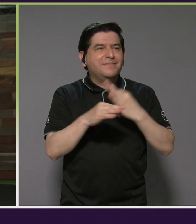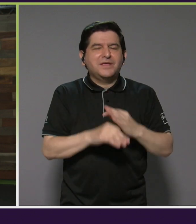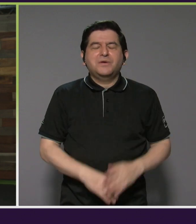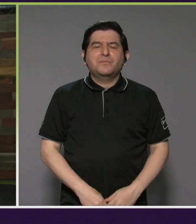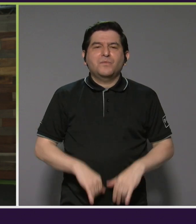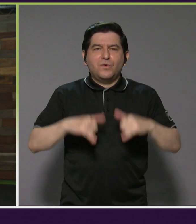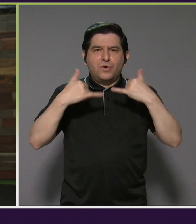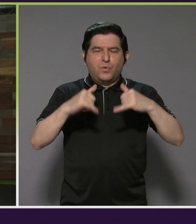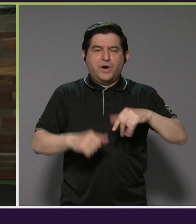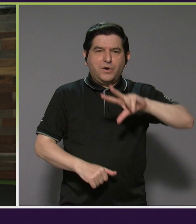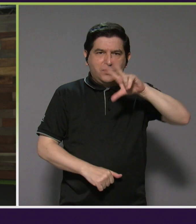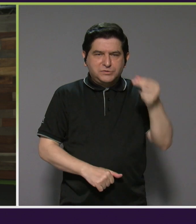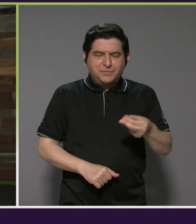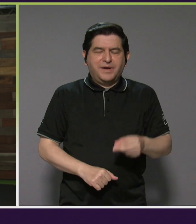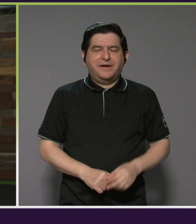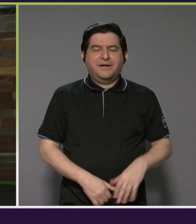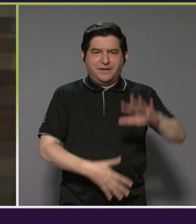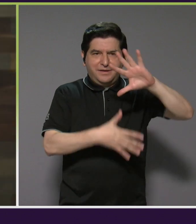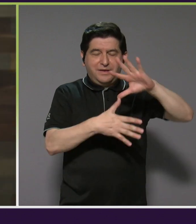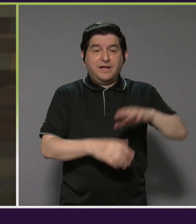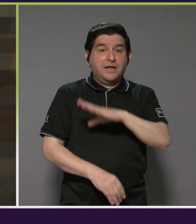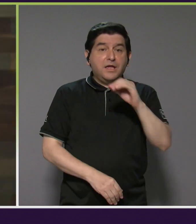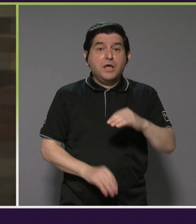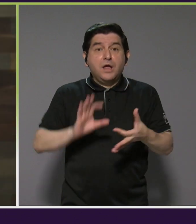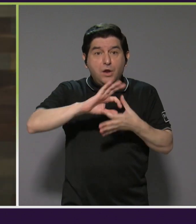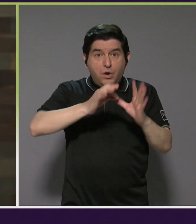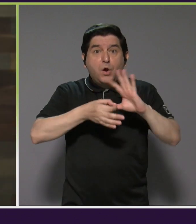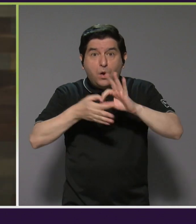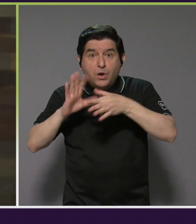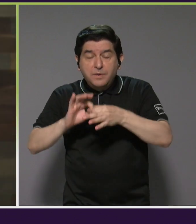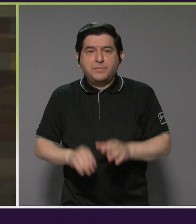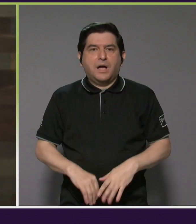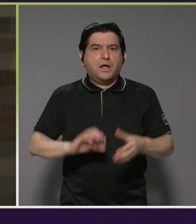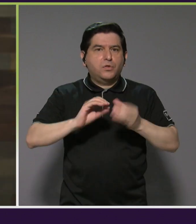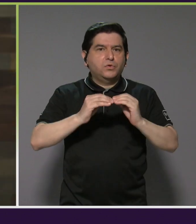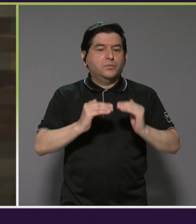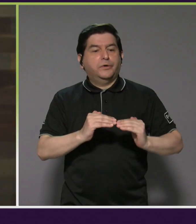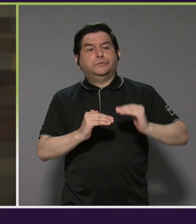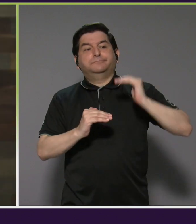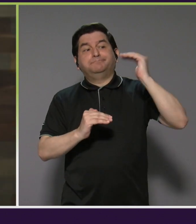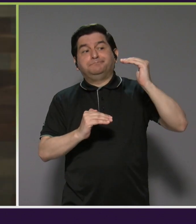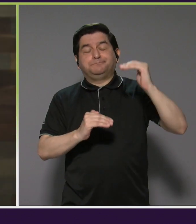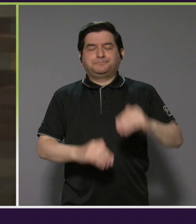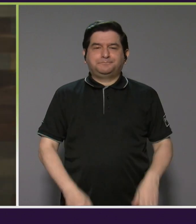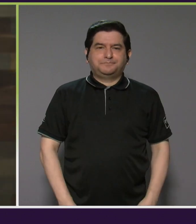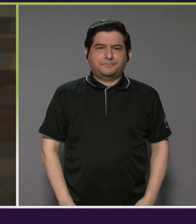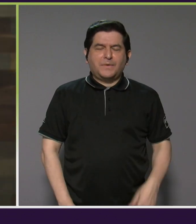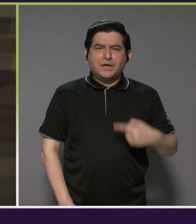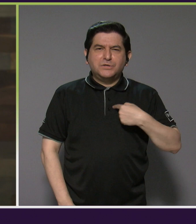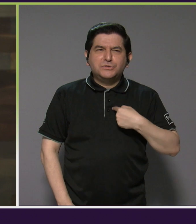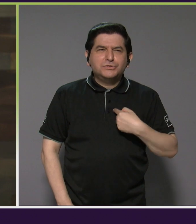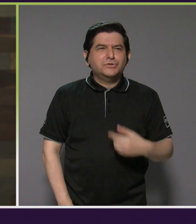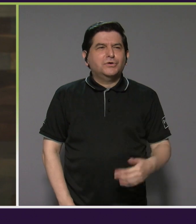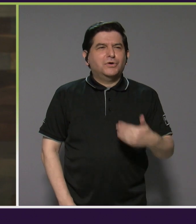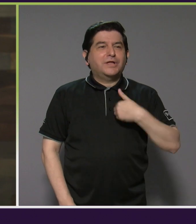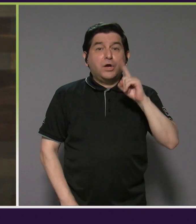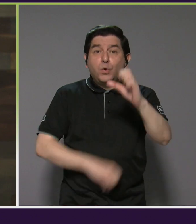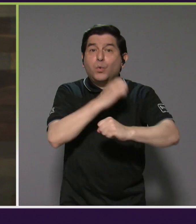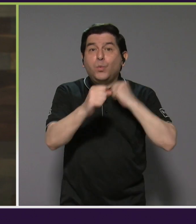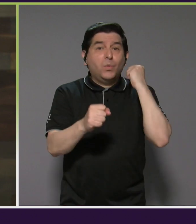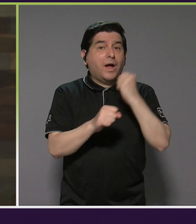para Panamericanos. Y si pensamos en unas Olimpiadas, son números mayores. Entonces, yo apenas tengo realmente un